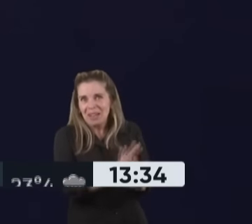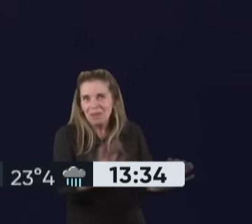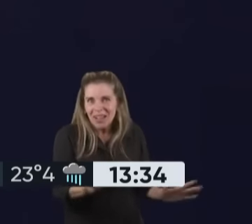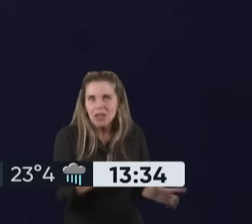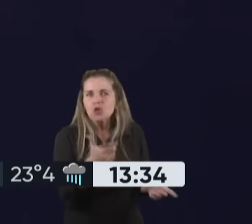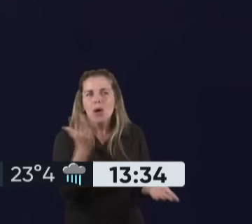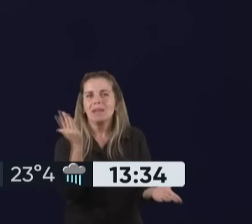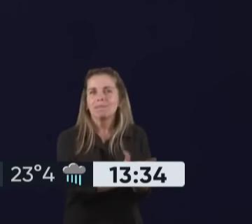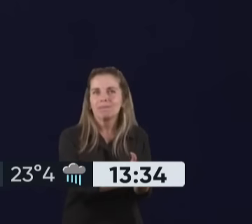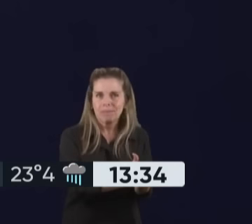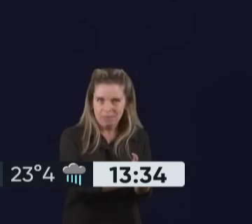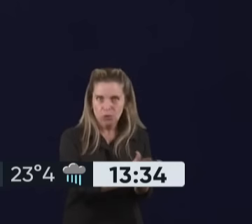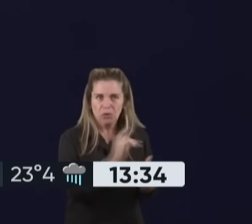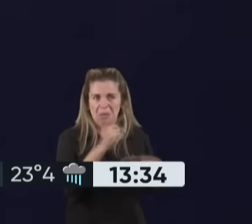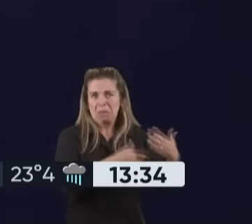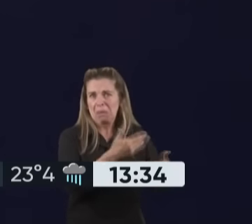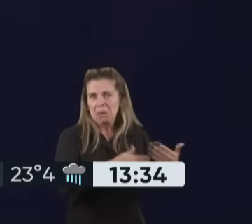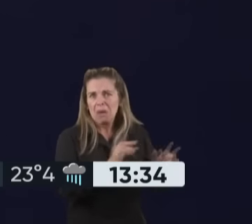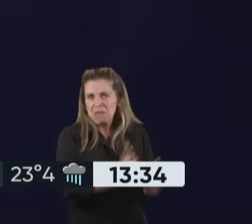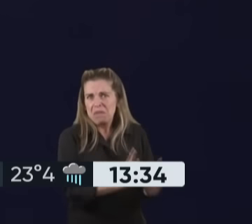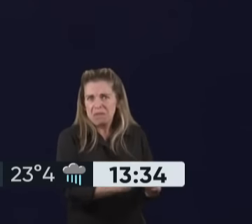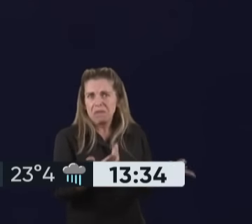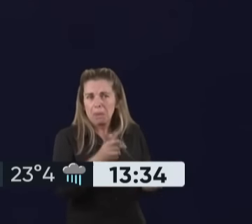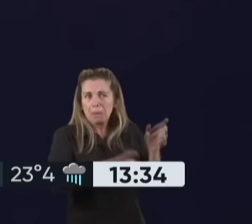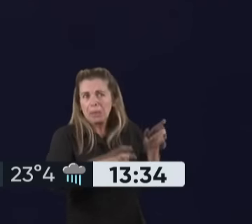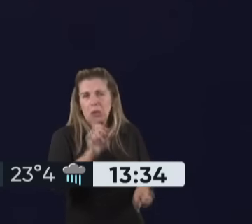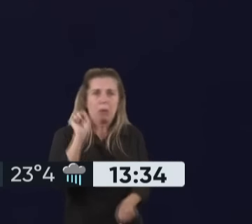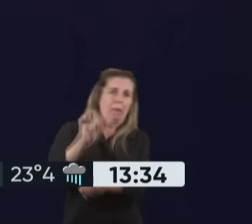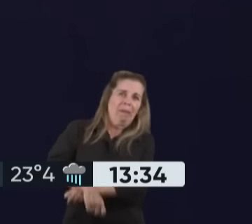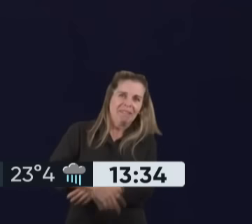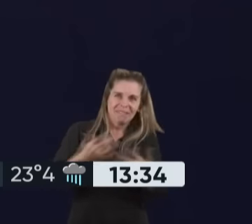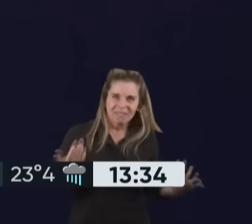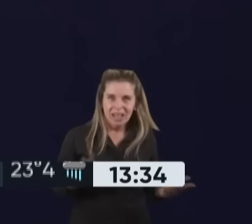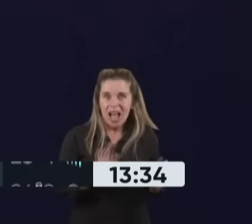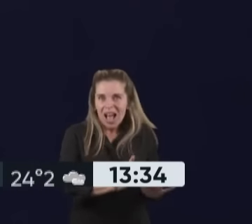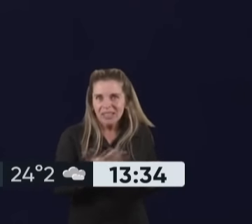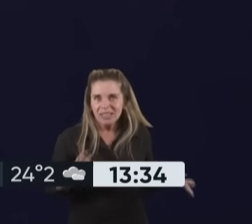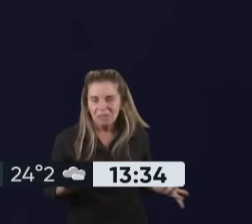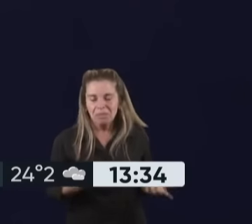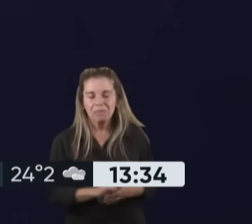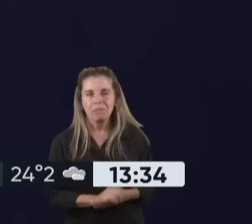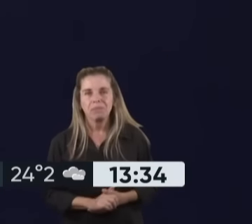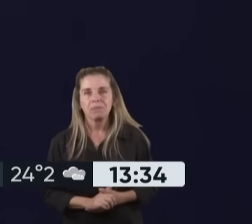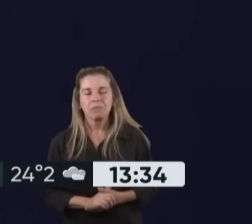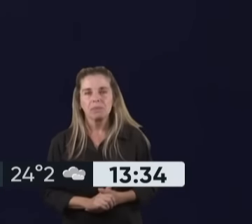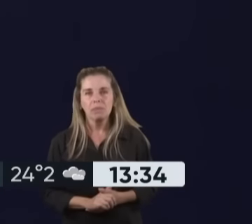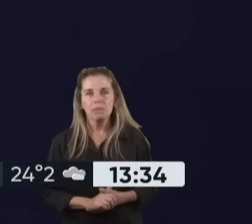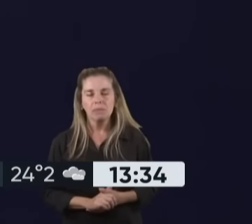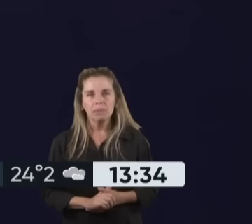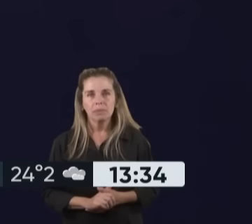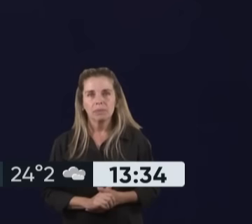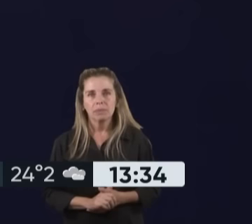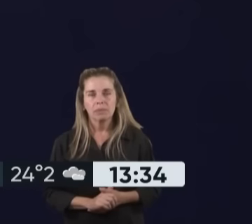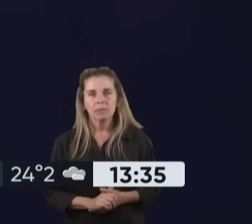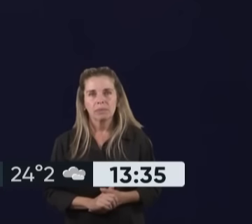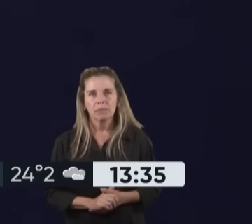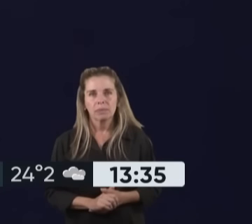consecuencias, evidentemente las personas siguen haciendo aquello que les trae algún tipo de beneficio.